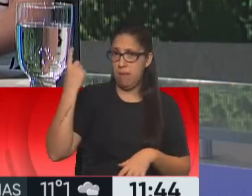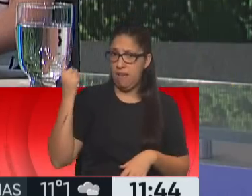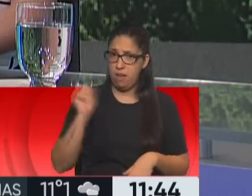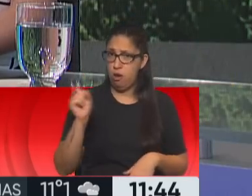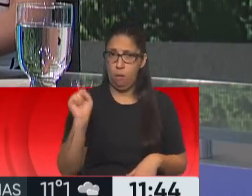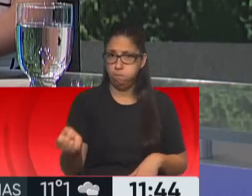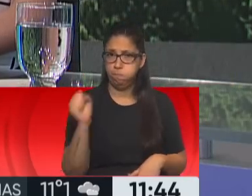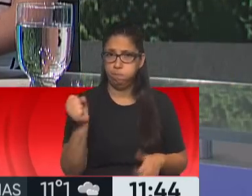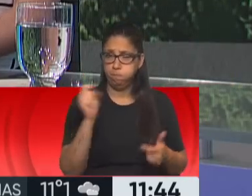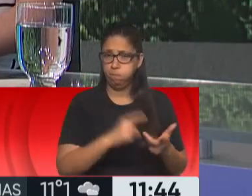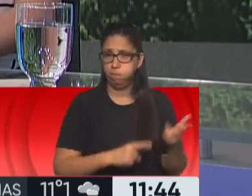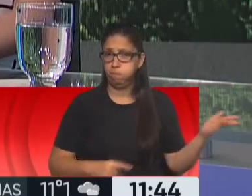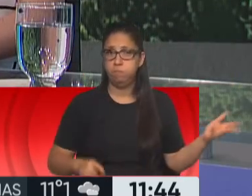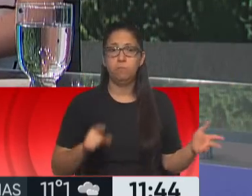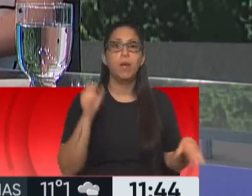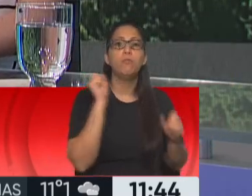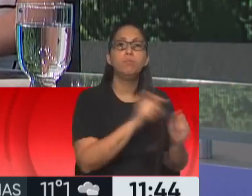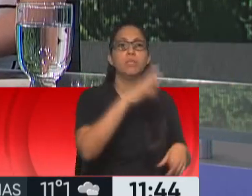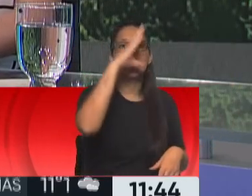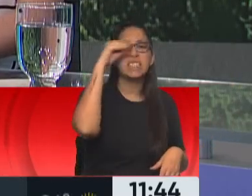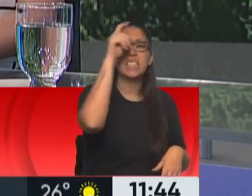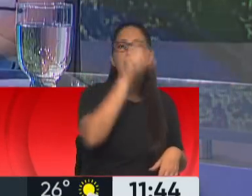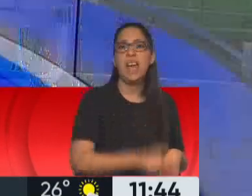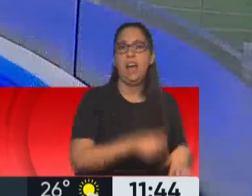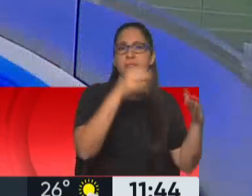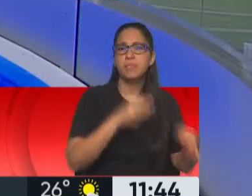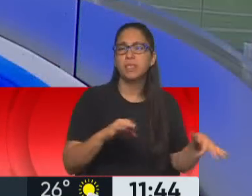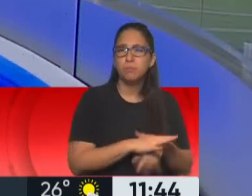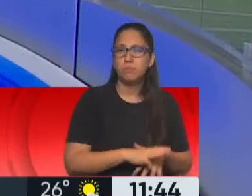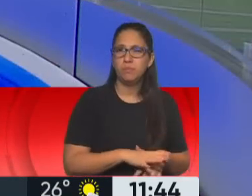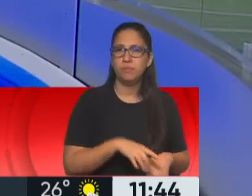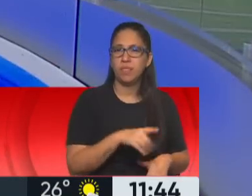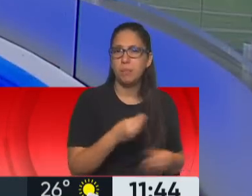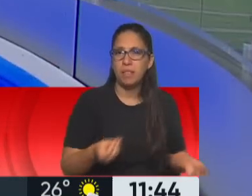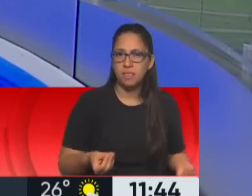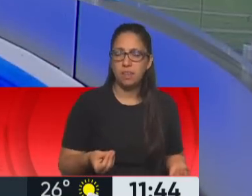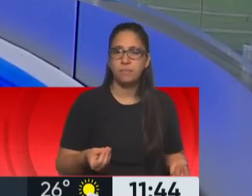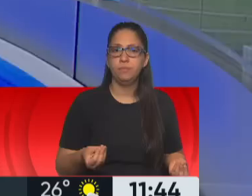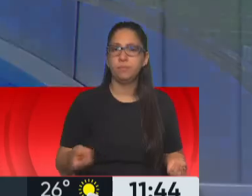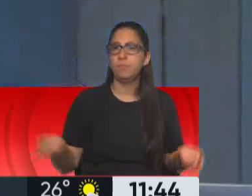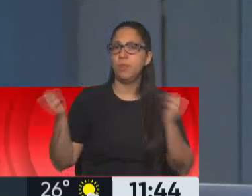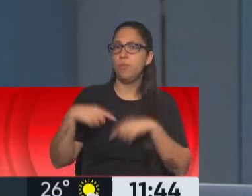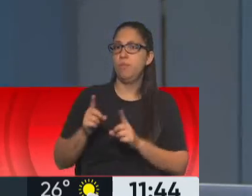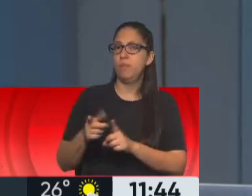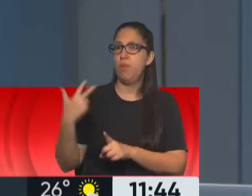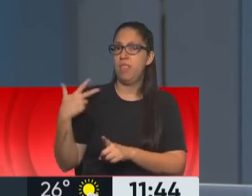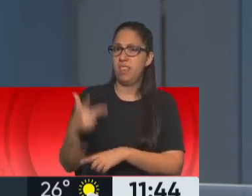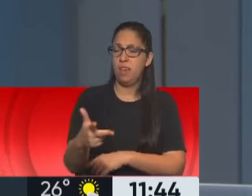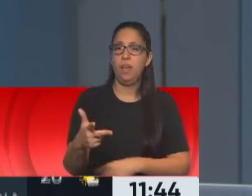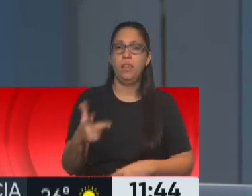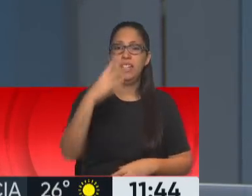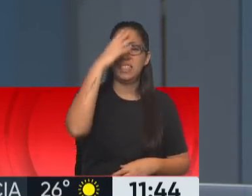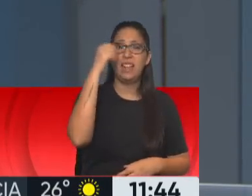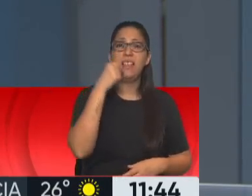otros dirigentes pero en el políticos caso particularmente de que han sido Cristina presidentes que Fernández están en de una Kirchner, situación ¿no? similar, ¿no? Bueno, que por eso retomamos lo que decía antes. Cristina dice,